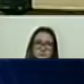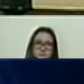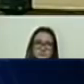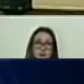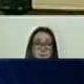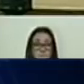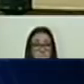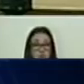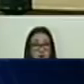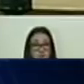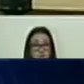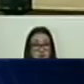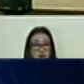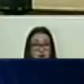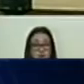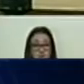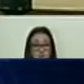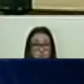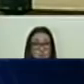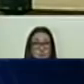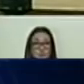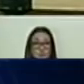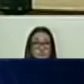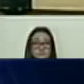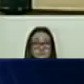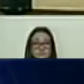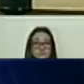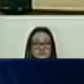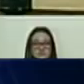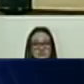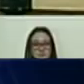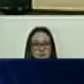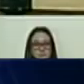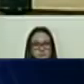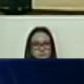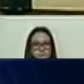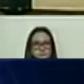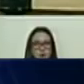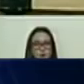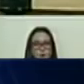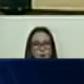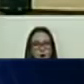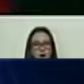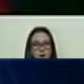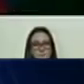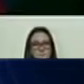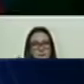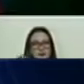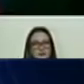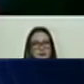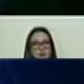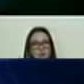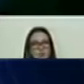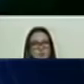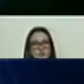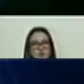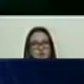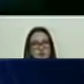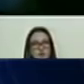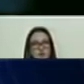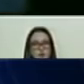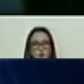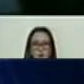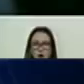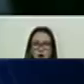un evento para hacerle un balance al país sobre el sistema de bonos Hogares de la Patria, que va a cubrir 4 millones de hogares.